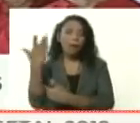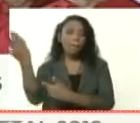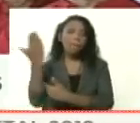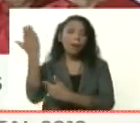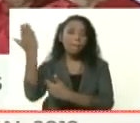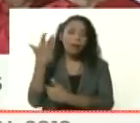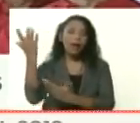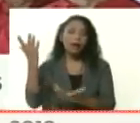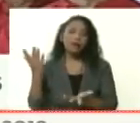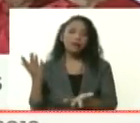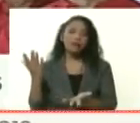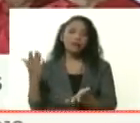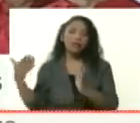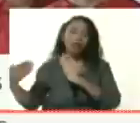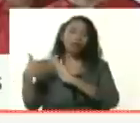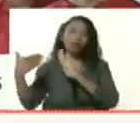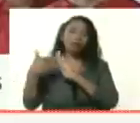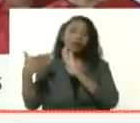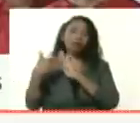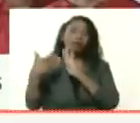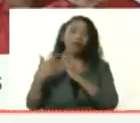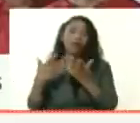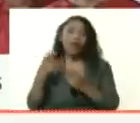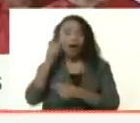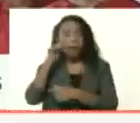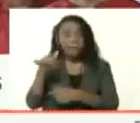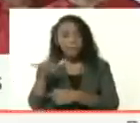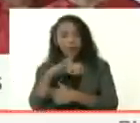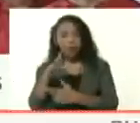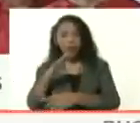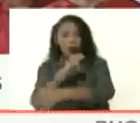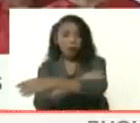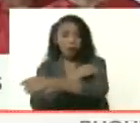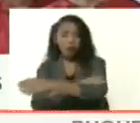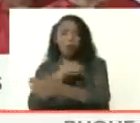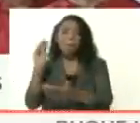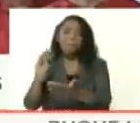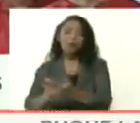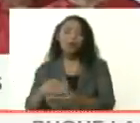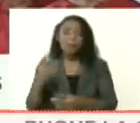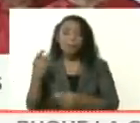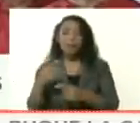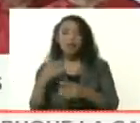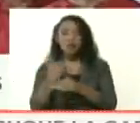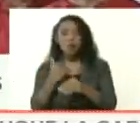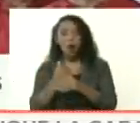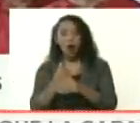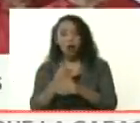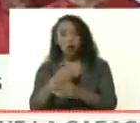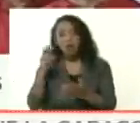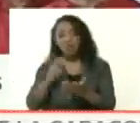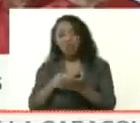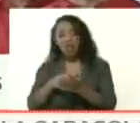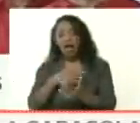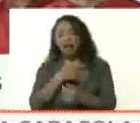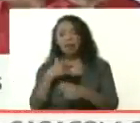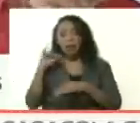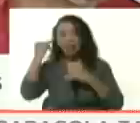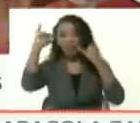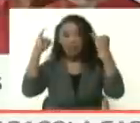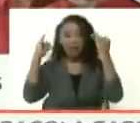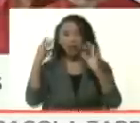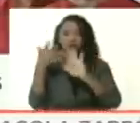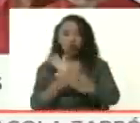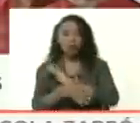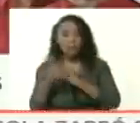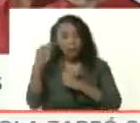siente contenta que le impongan sanciones al pueblo de Venezuela. Porque yo reto a quien sea, de los que